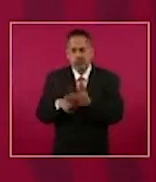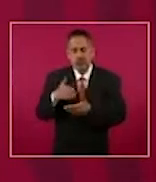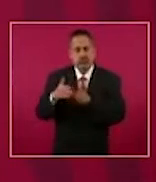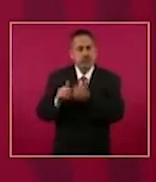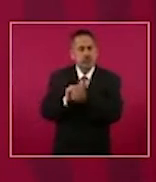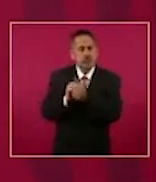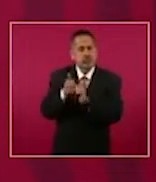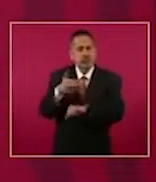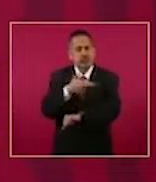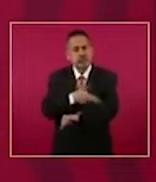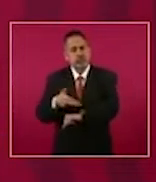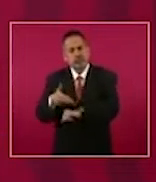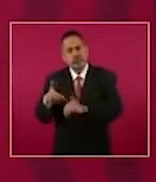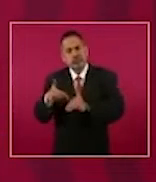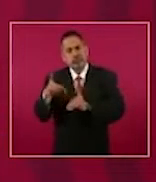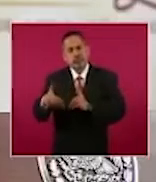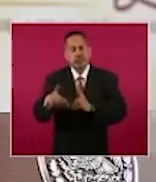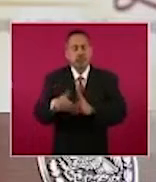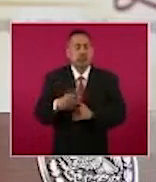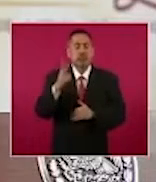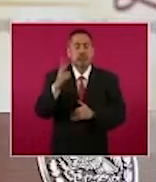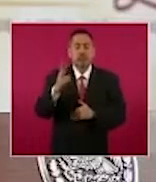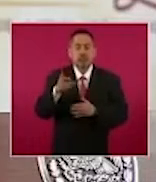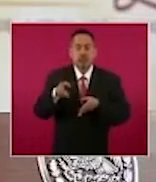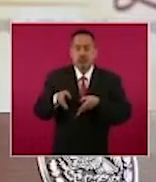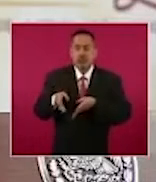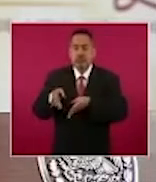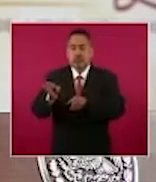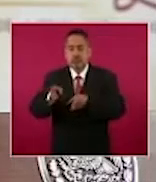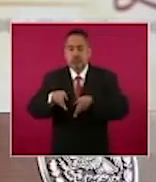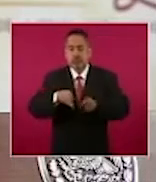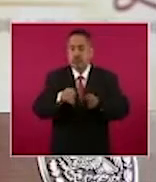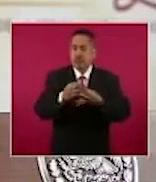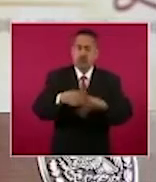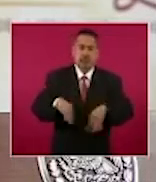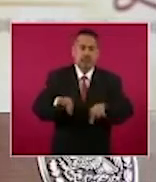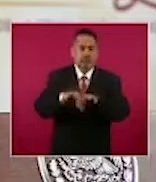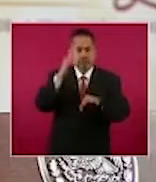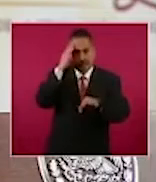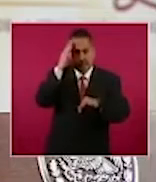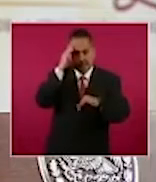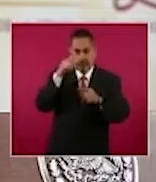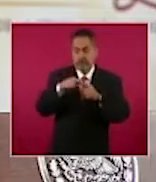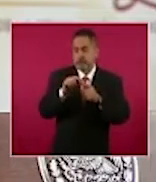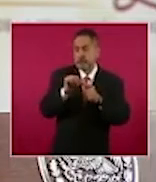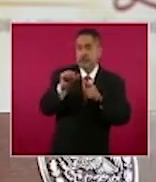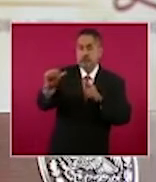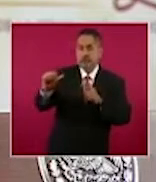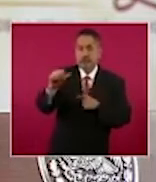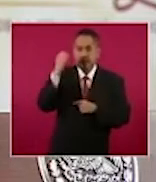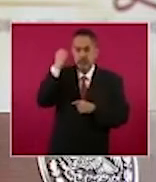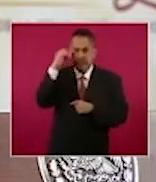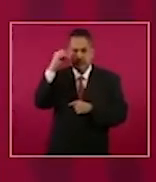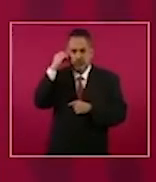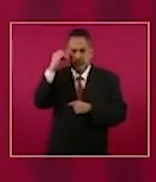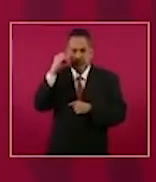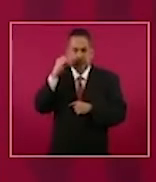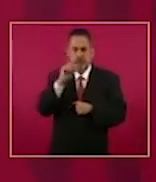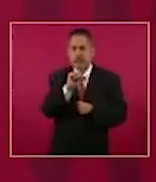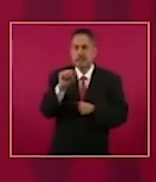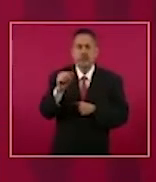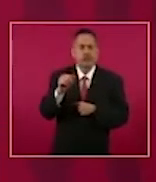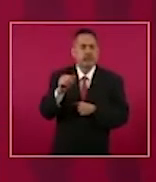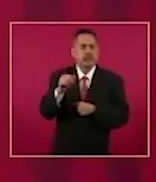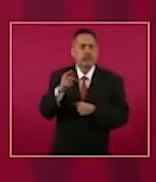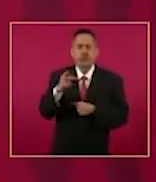más pobres, como en las montañas de Guerrero. Mismos han contribuido a la ejecución de sus proyectos